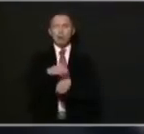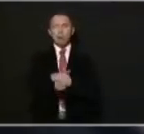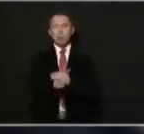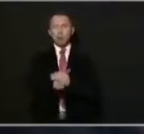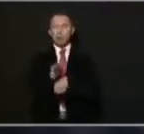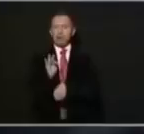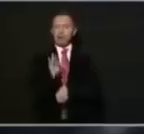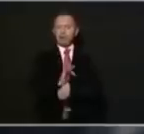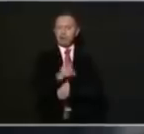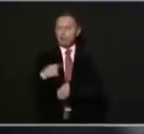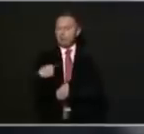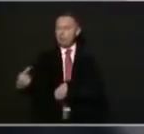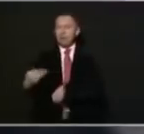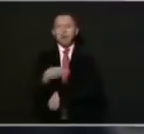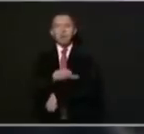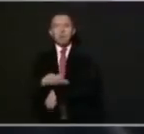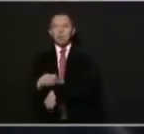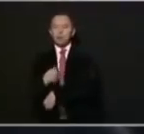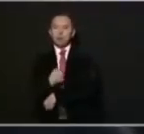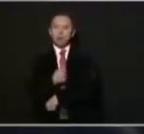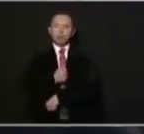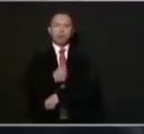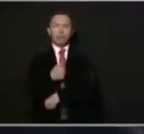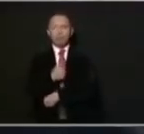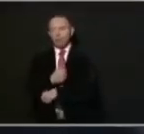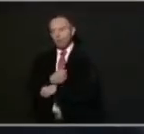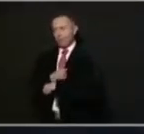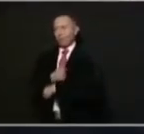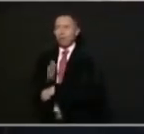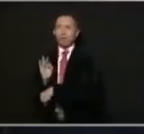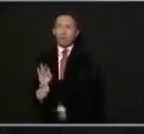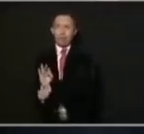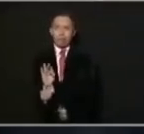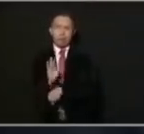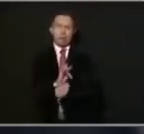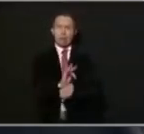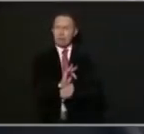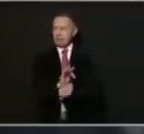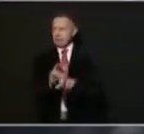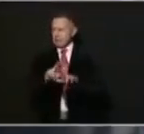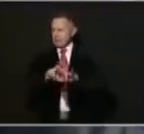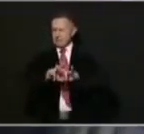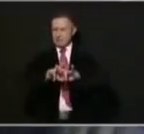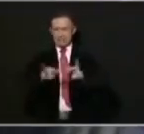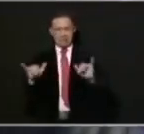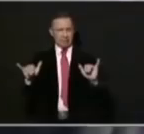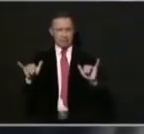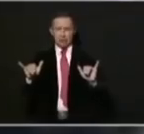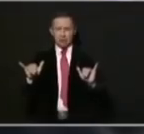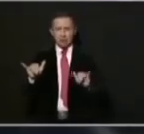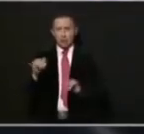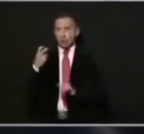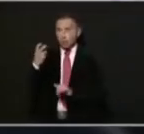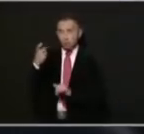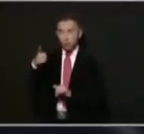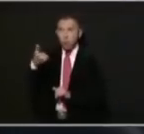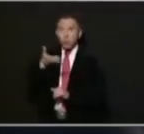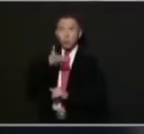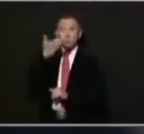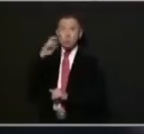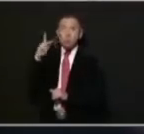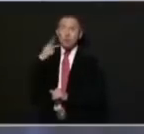nepotismo, influyentismo, ninguna de esas lacras de la política.